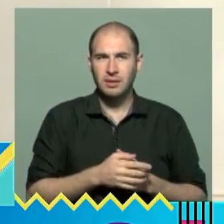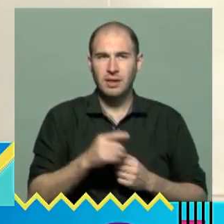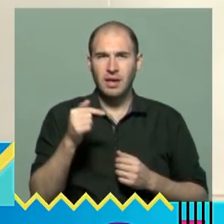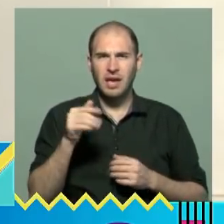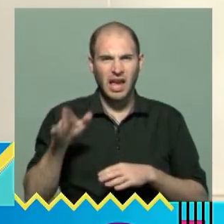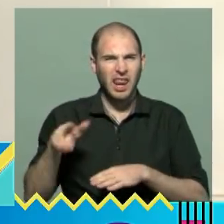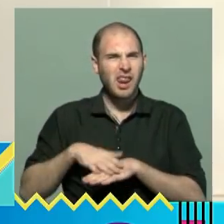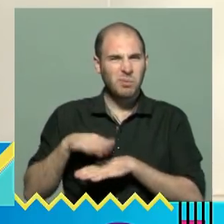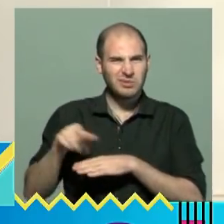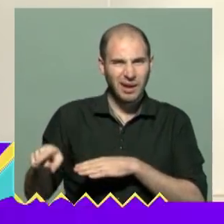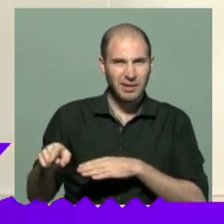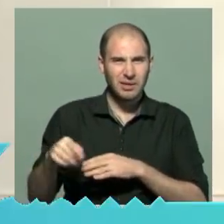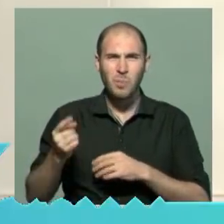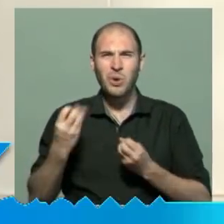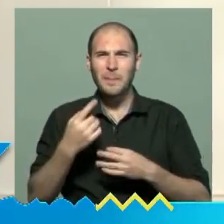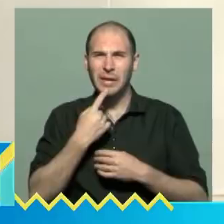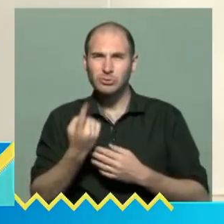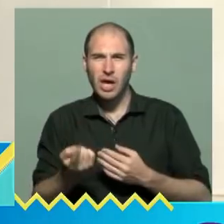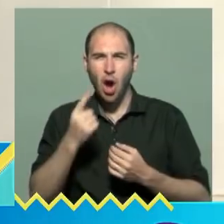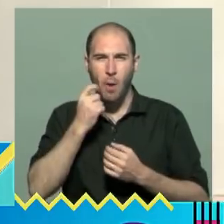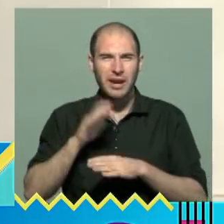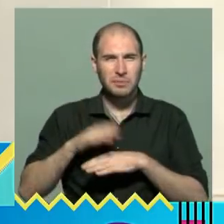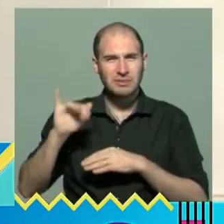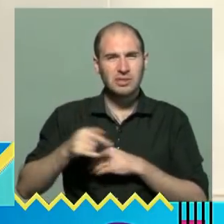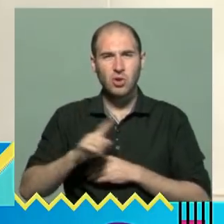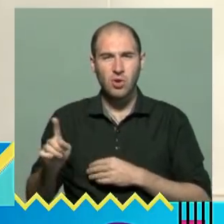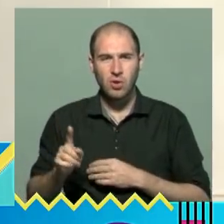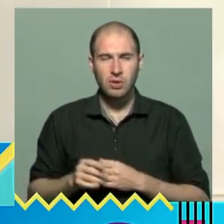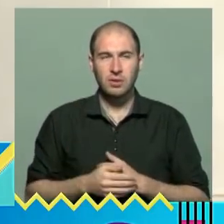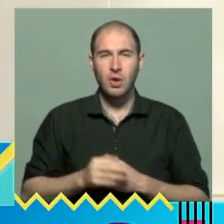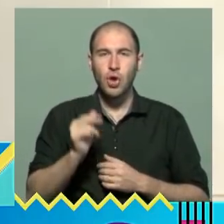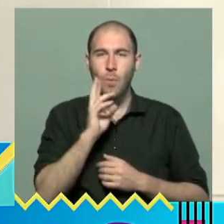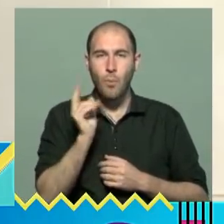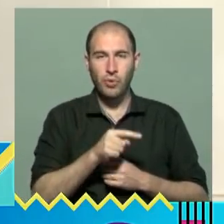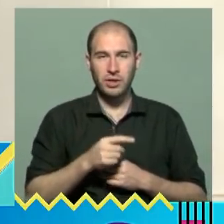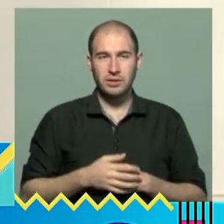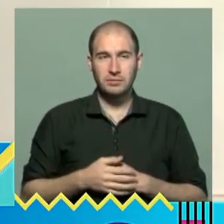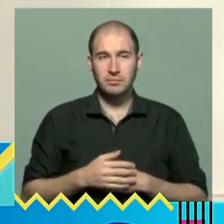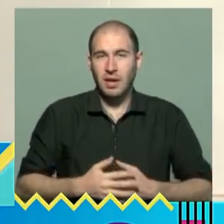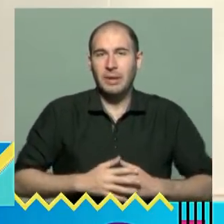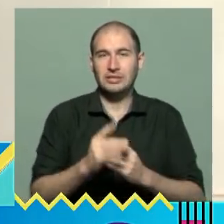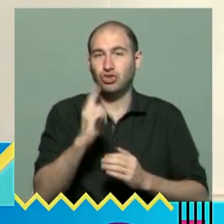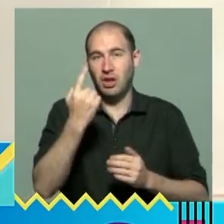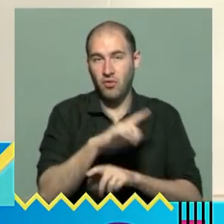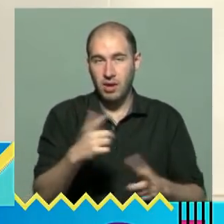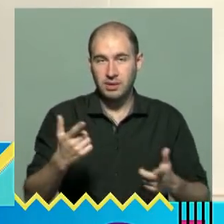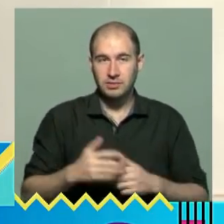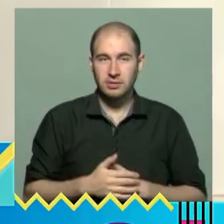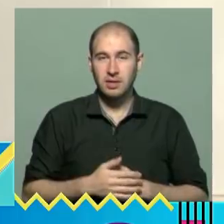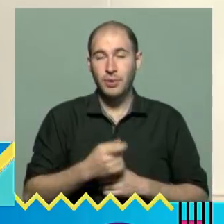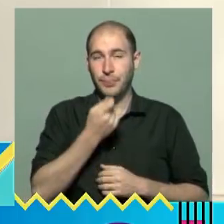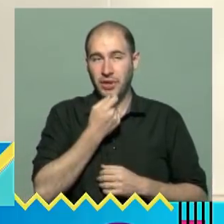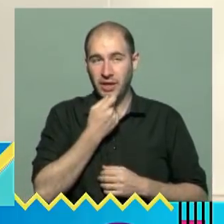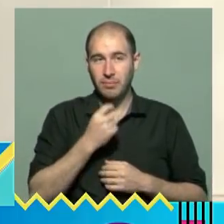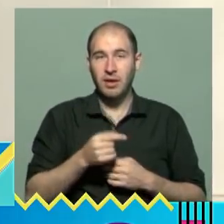hacer cargo. ¿Por qué nos preguntamos si un hombre se va a hacer cargo o no? Digamos, cuando una mujer, digamos, no se embaraza sola, en el caso de